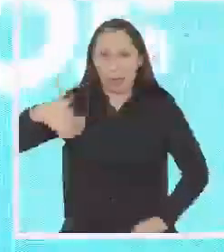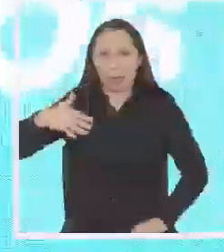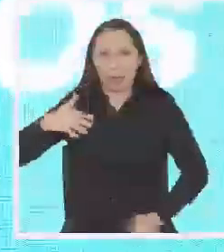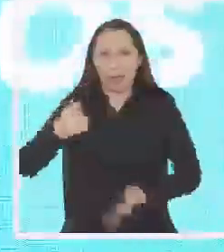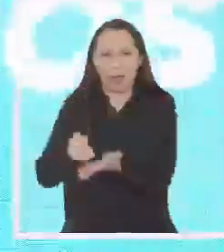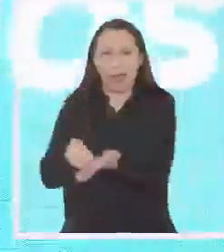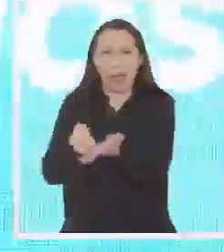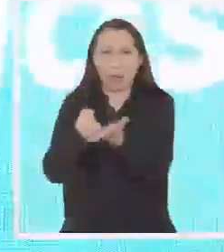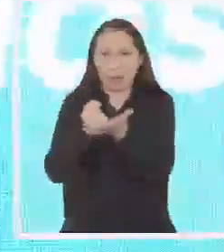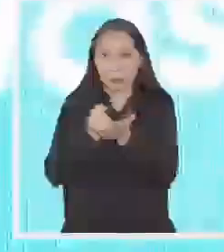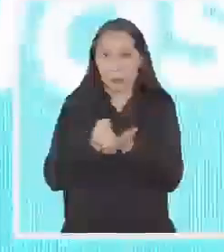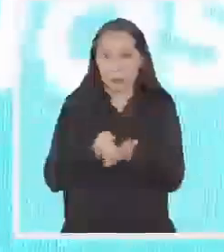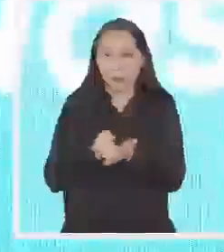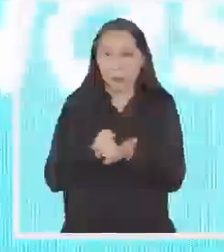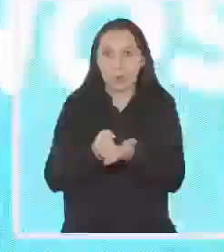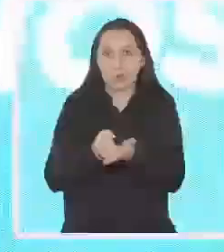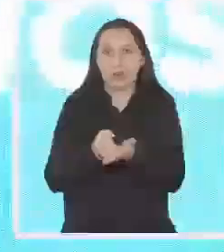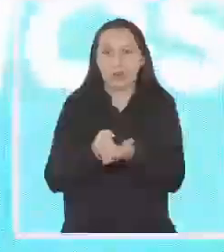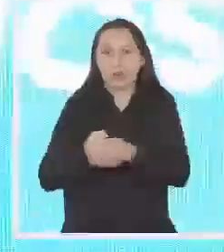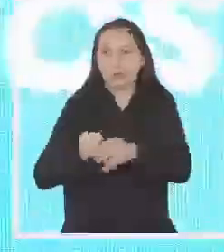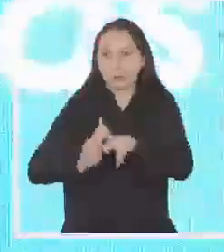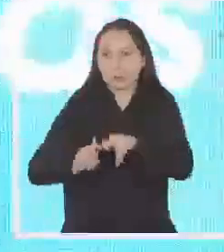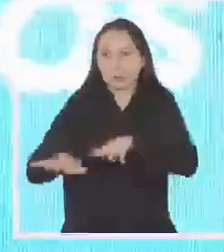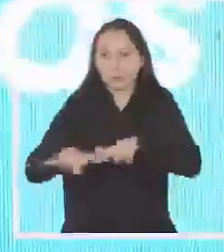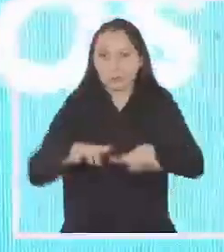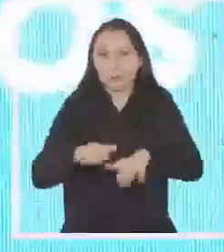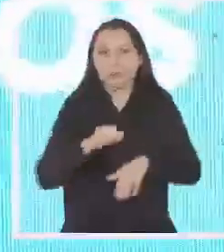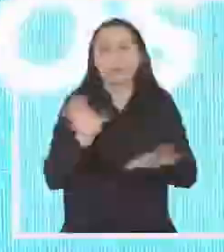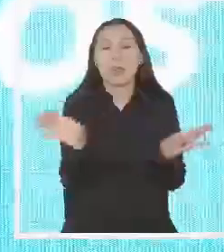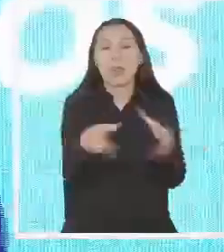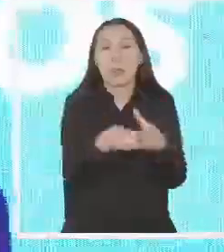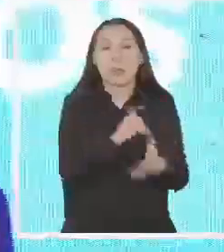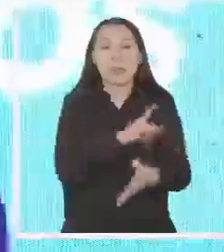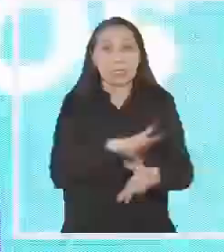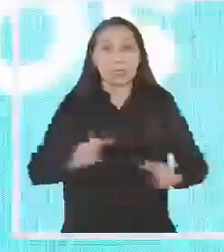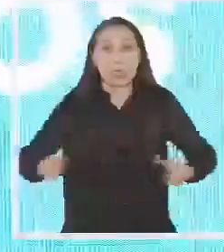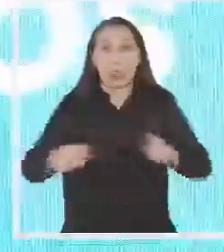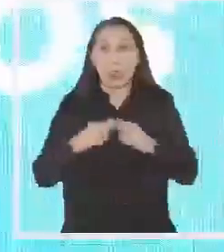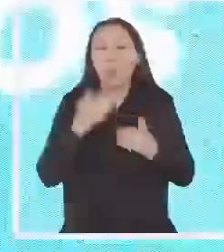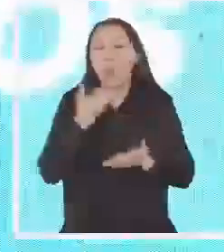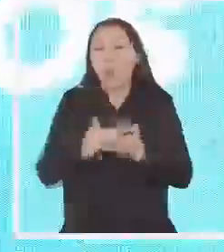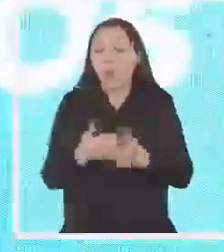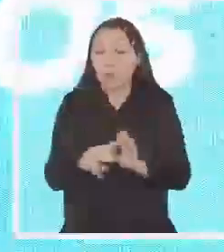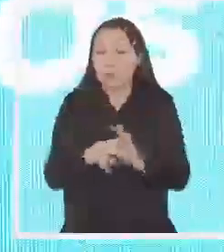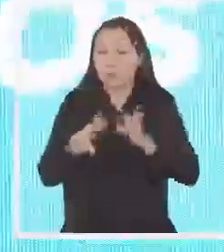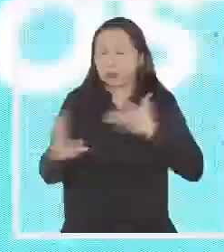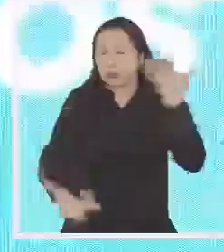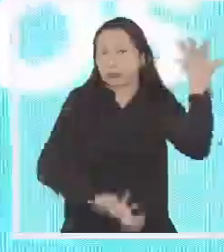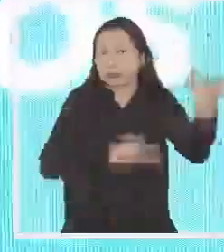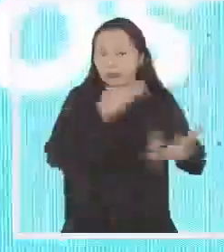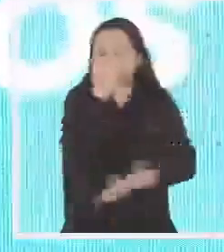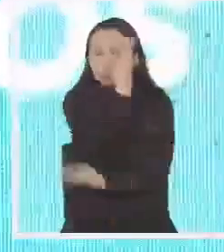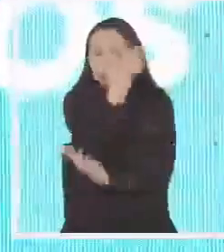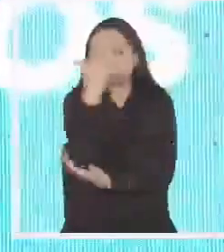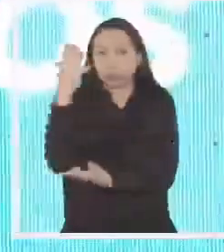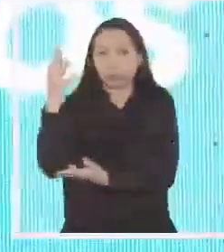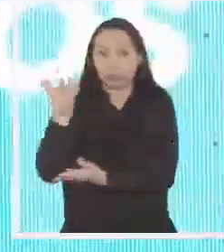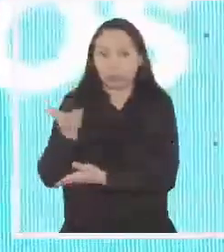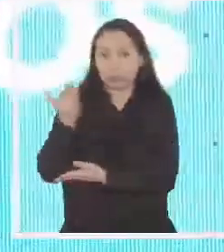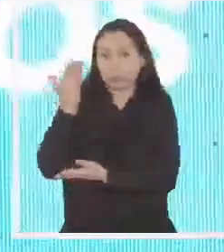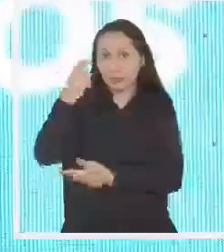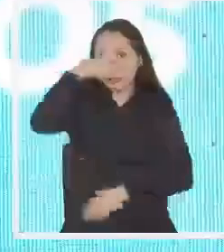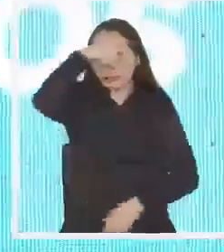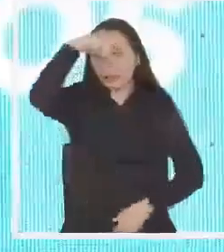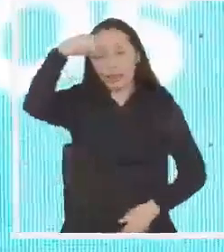importante ayuda que desplegó la Cámara Chilena de la Construcción durante los gravísimos incendios forestales de este